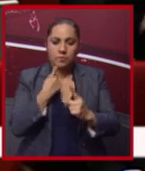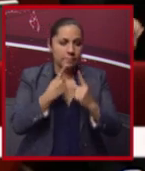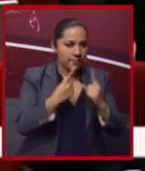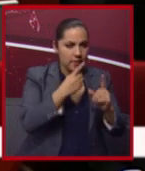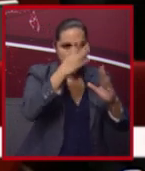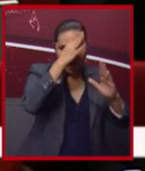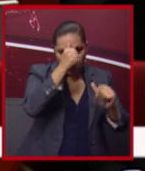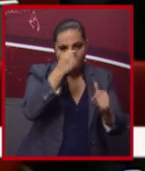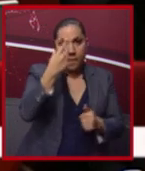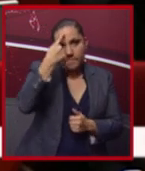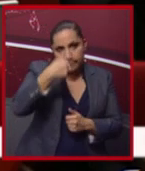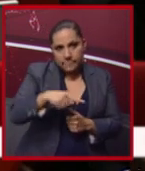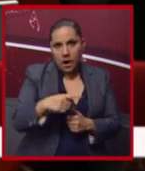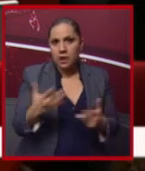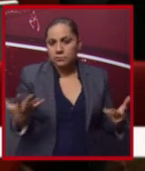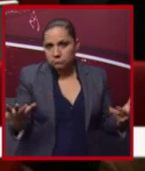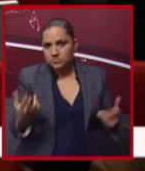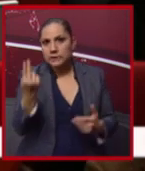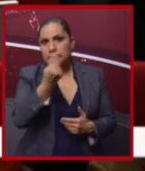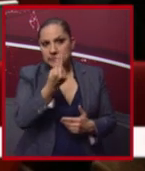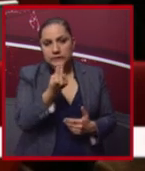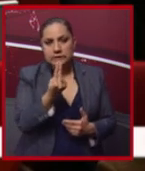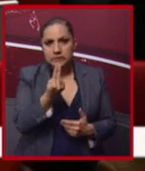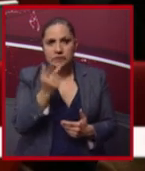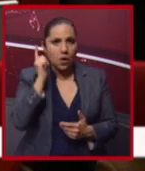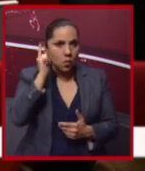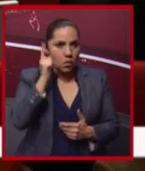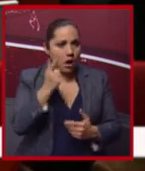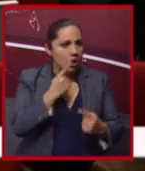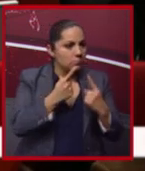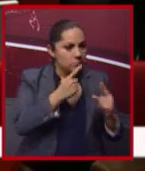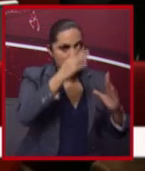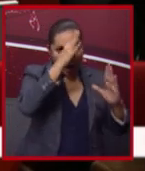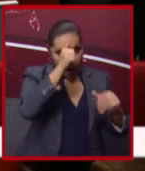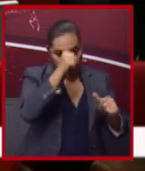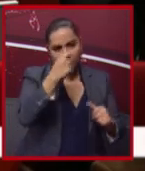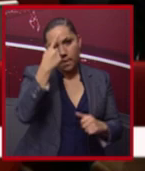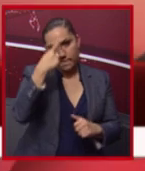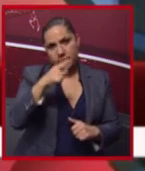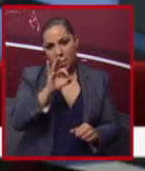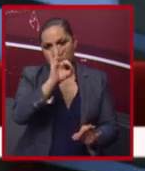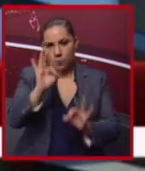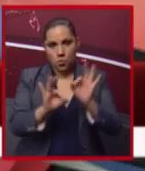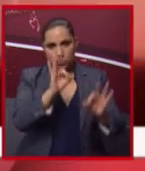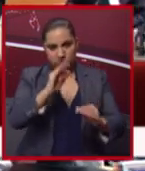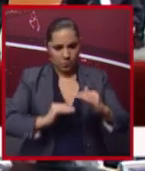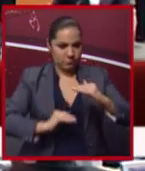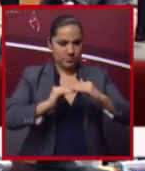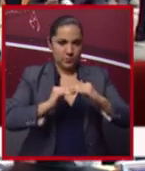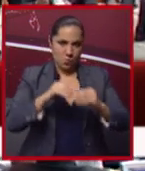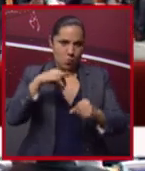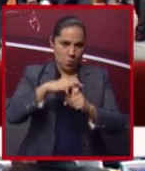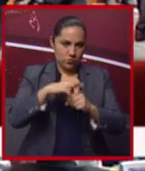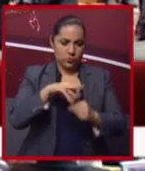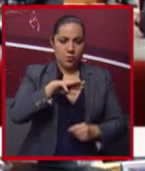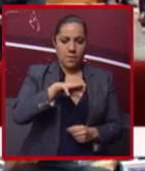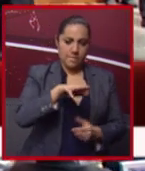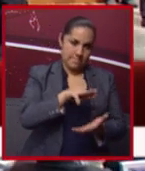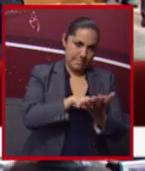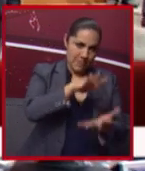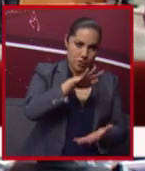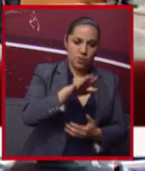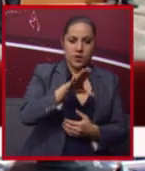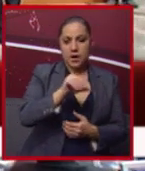esfuerzo adicional y lograr construir la mayoría requerida. Sumarme a